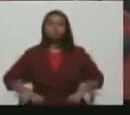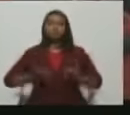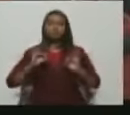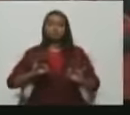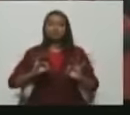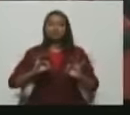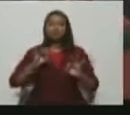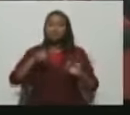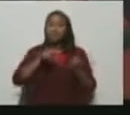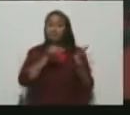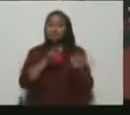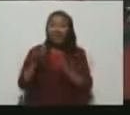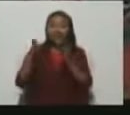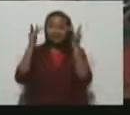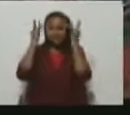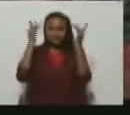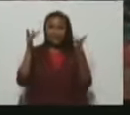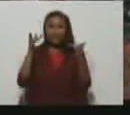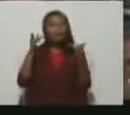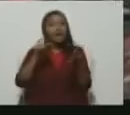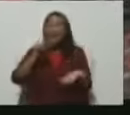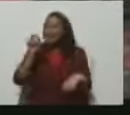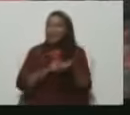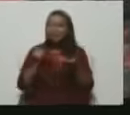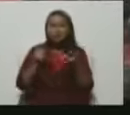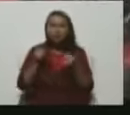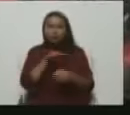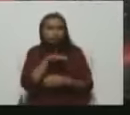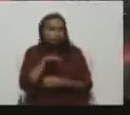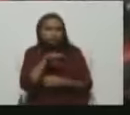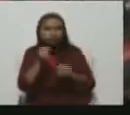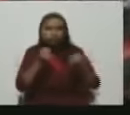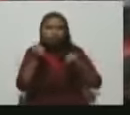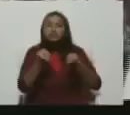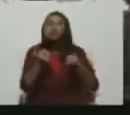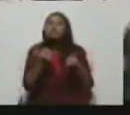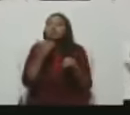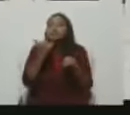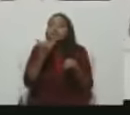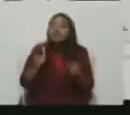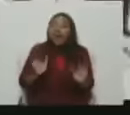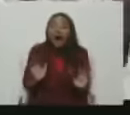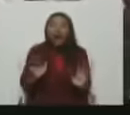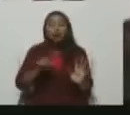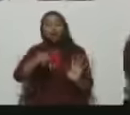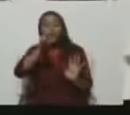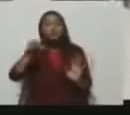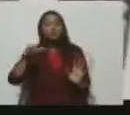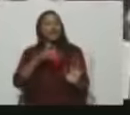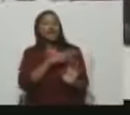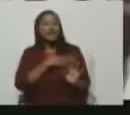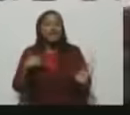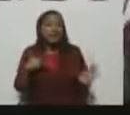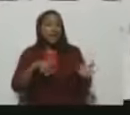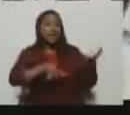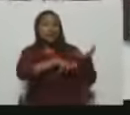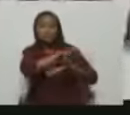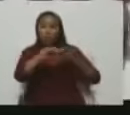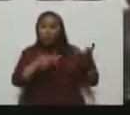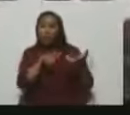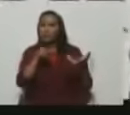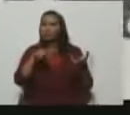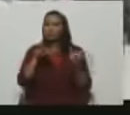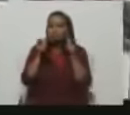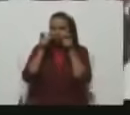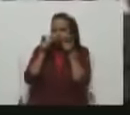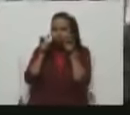inteligencia, patrullaje y reacción inmediata ante actos que intenten actos de para quienes intenten actos desestabilizadores. Bueno, estamos totalmente